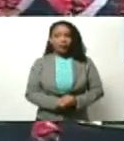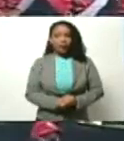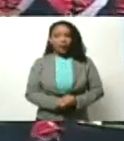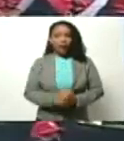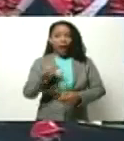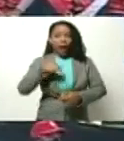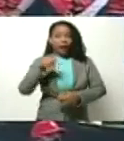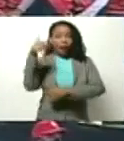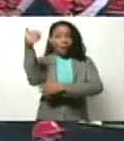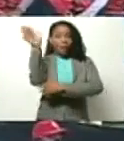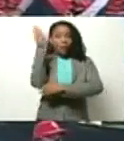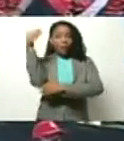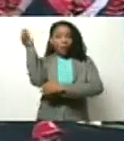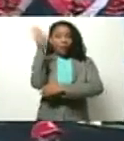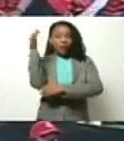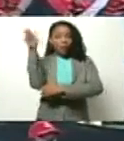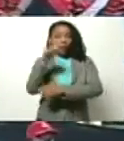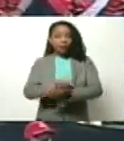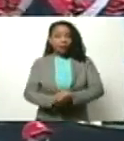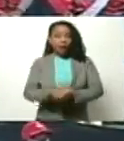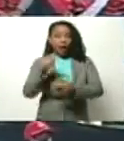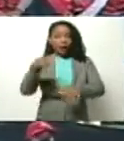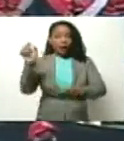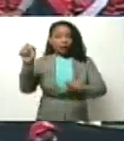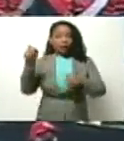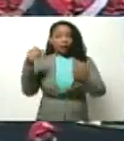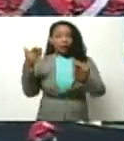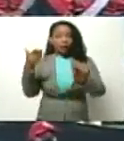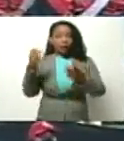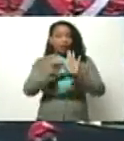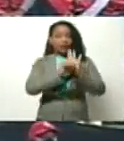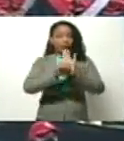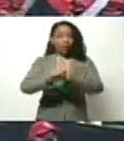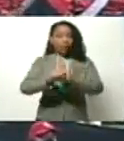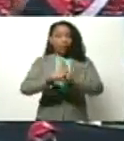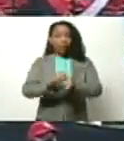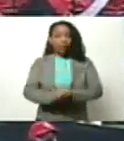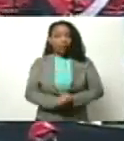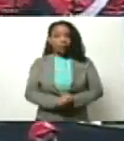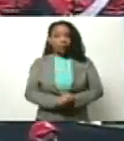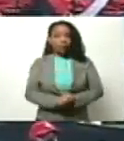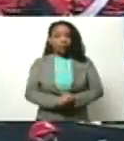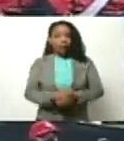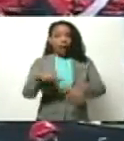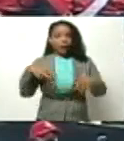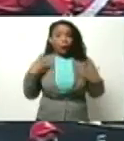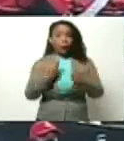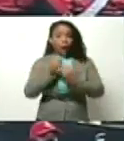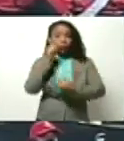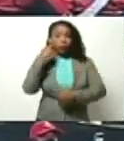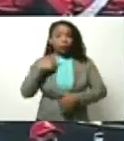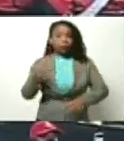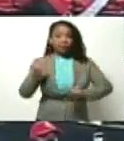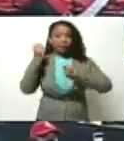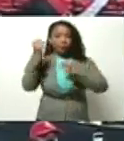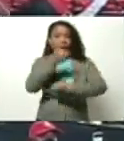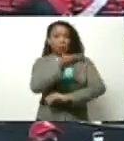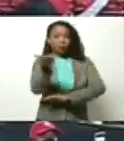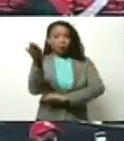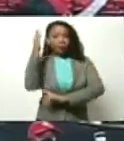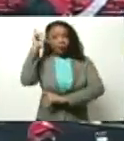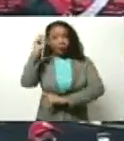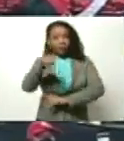este banderín este estandarte este símbolo a estos compañeros se lo estoy entregando ustedes también